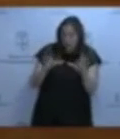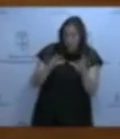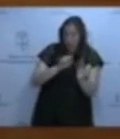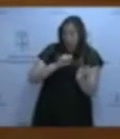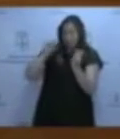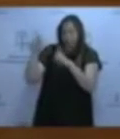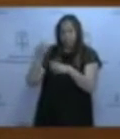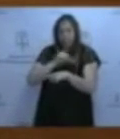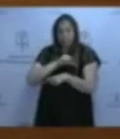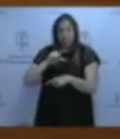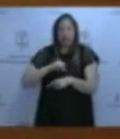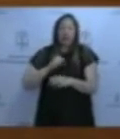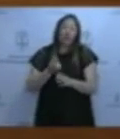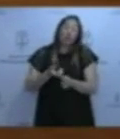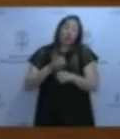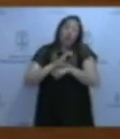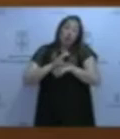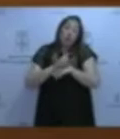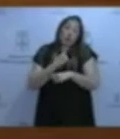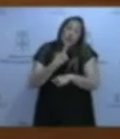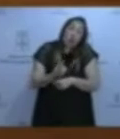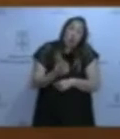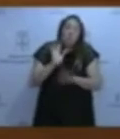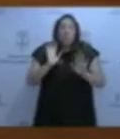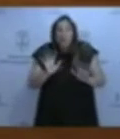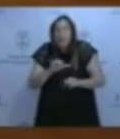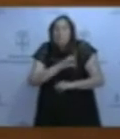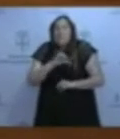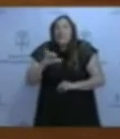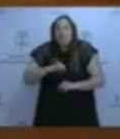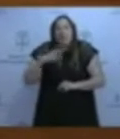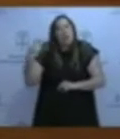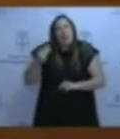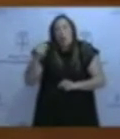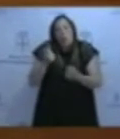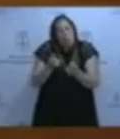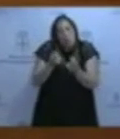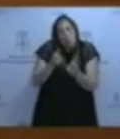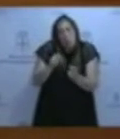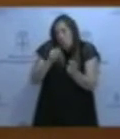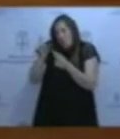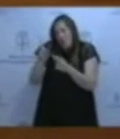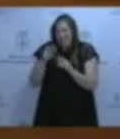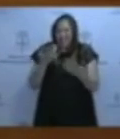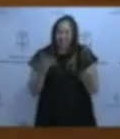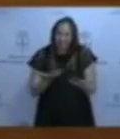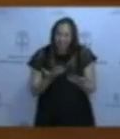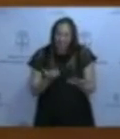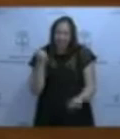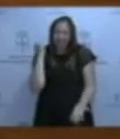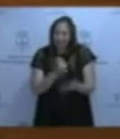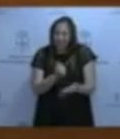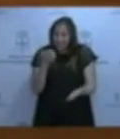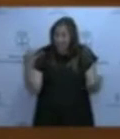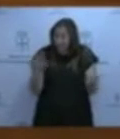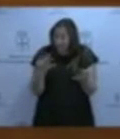consejero fueron, bueno, a la privada lo óptimo sería que fuera lo mínimo. Yo, por favor, eso es una garantía de que